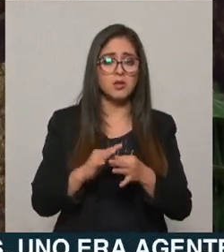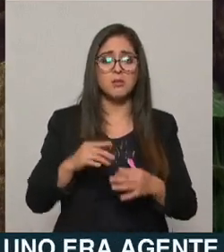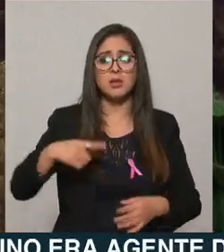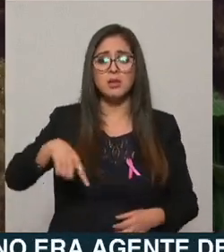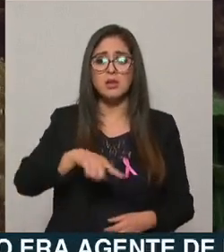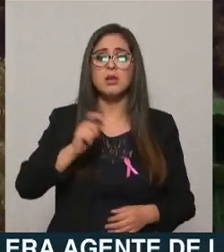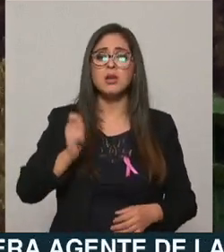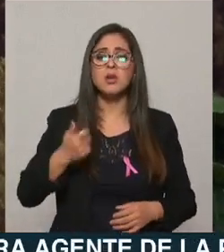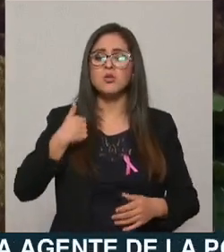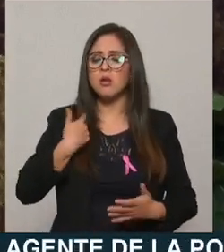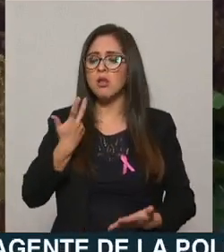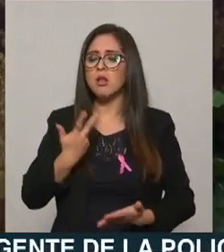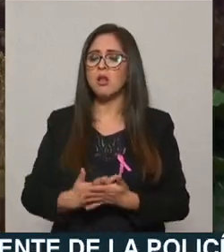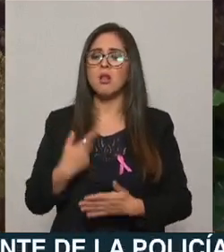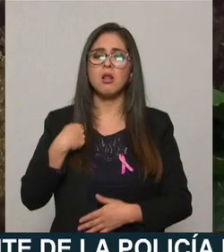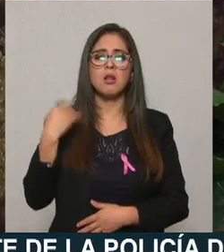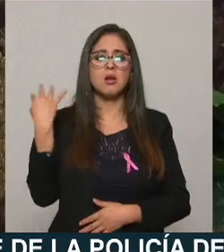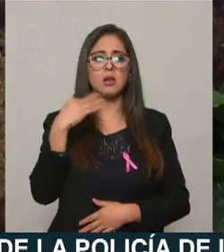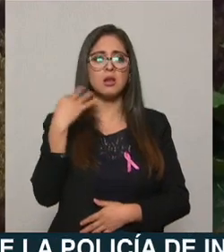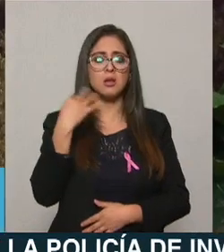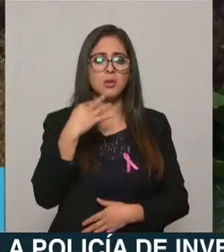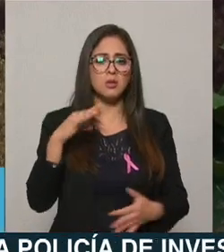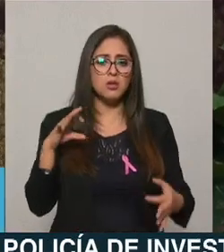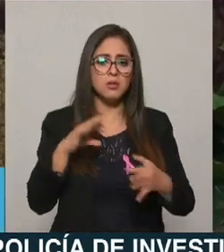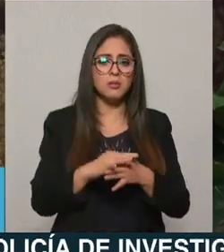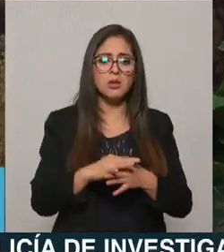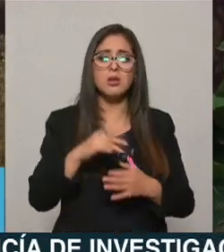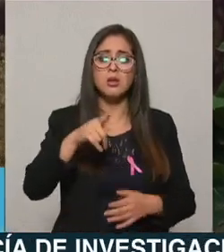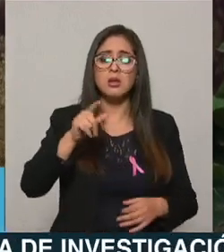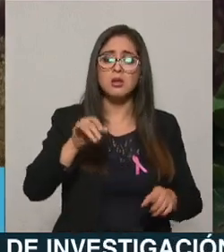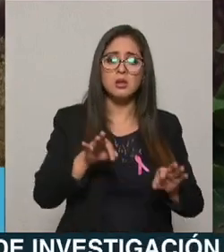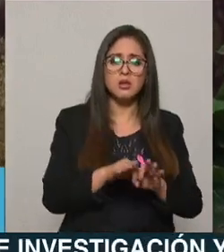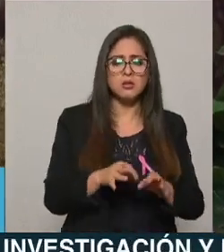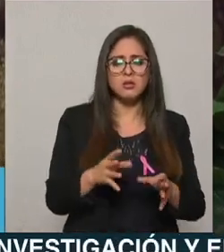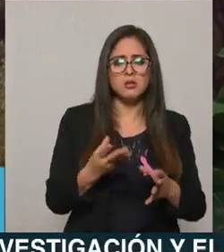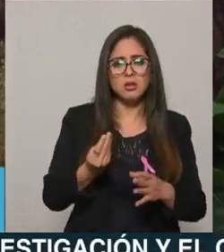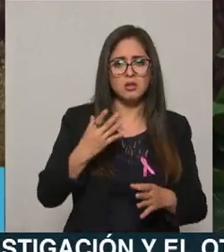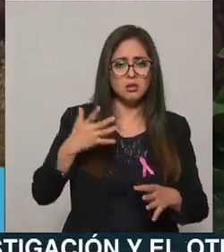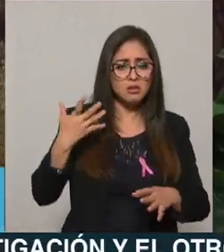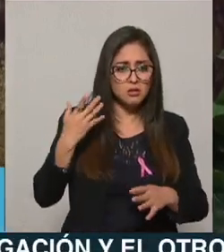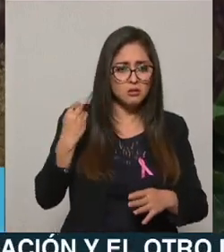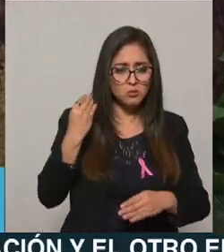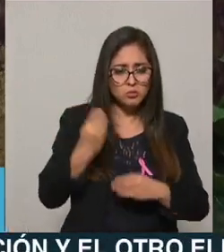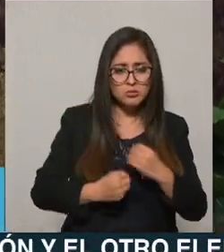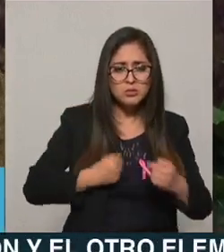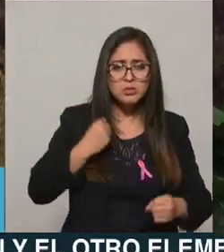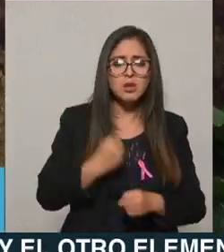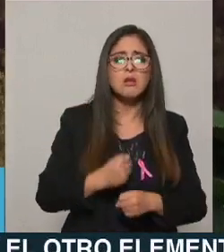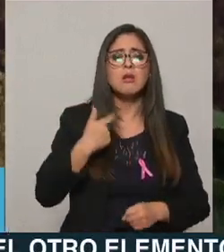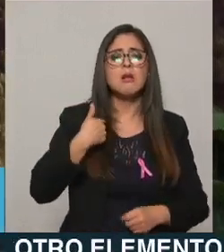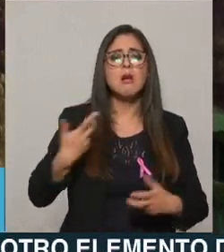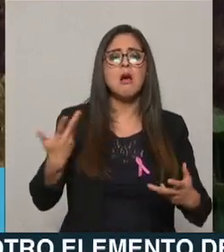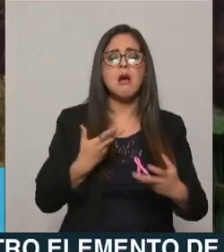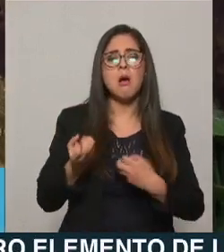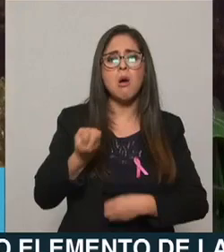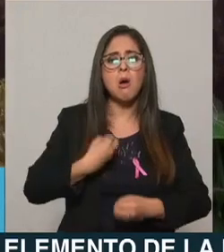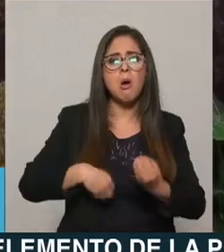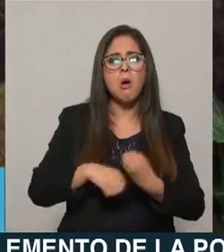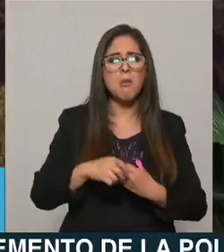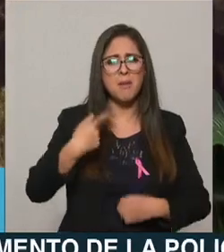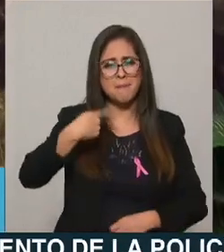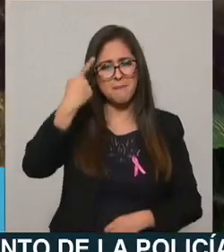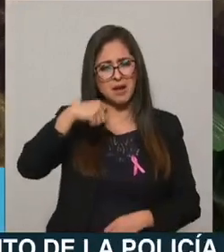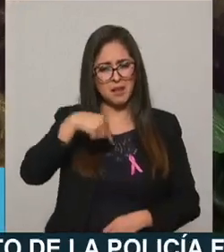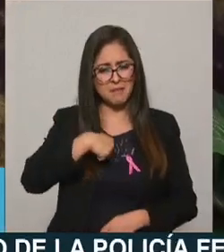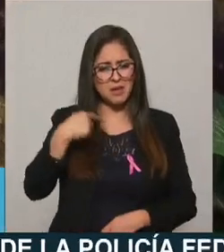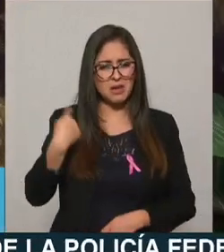confort, entonces decidí producir hace algunos años. Hice una obra que me encantaba que se llama Pan